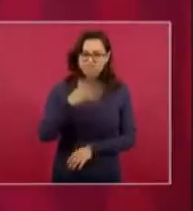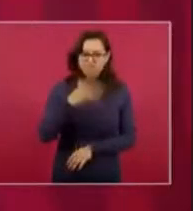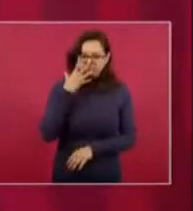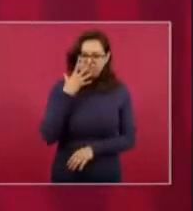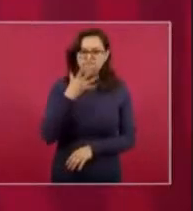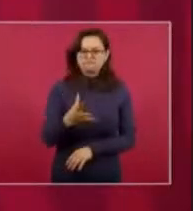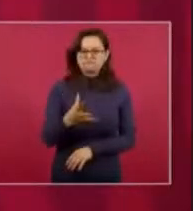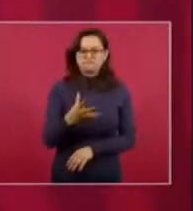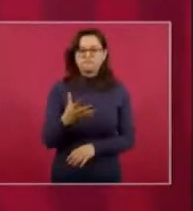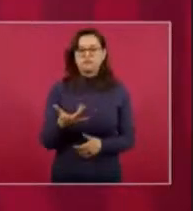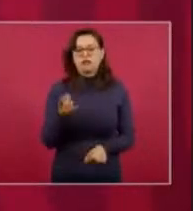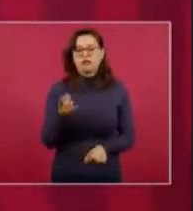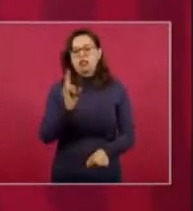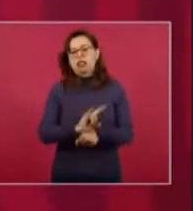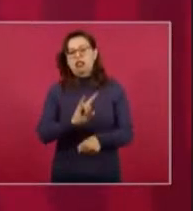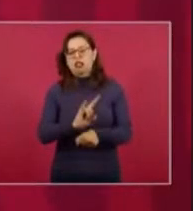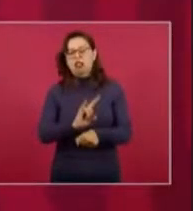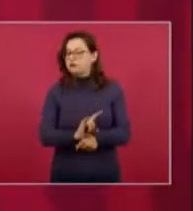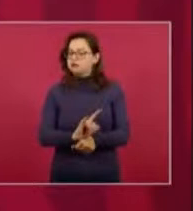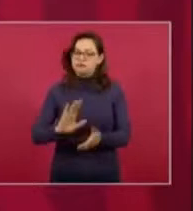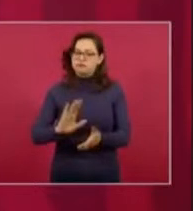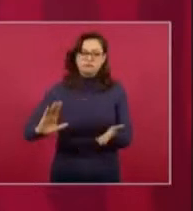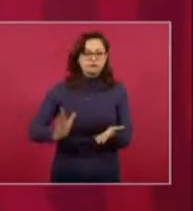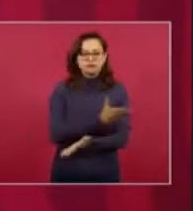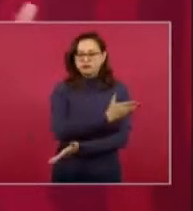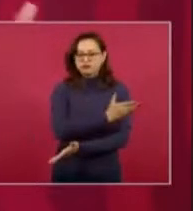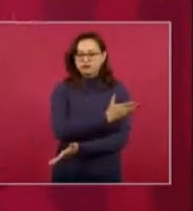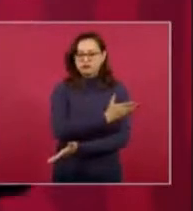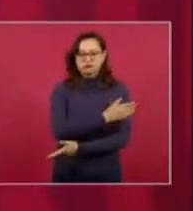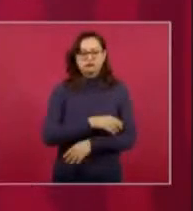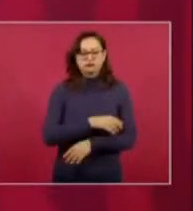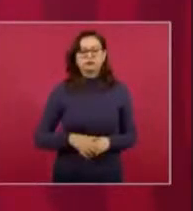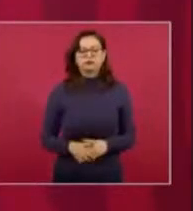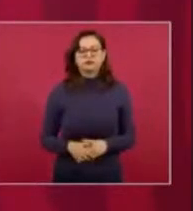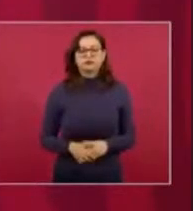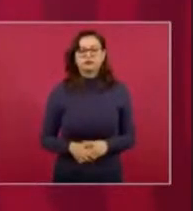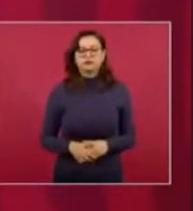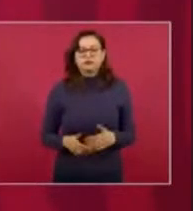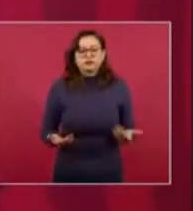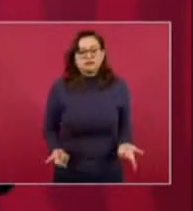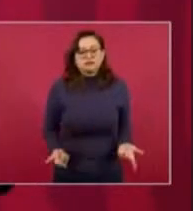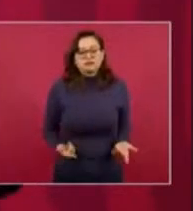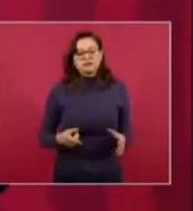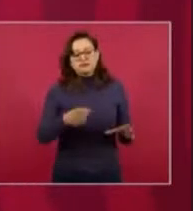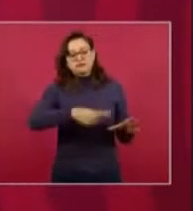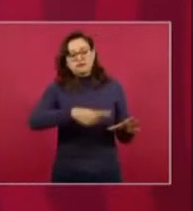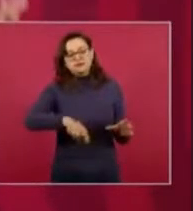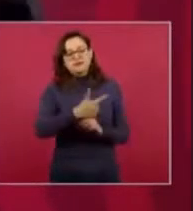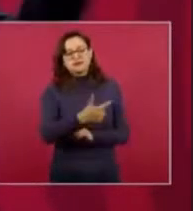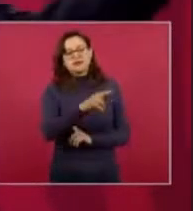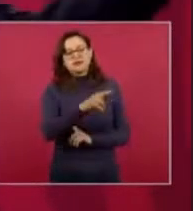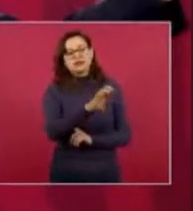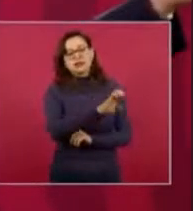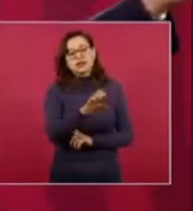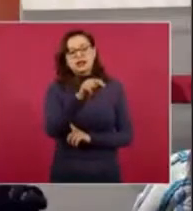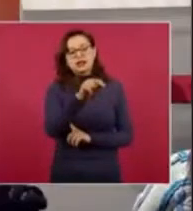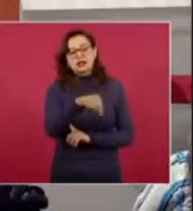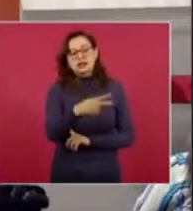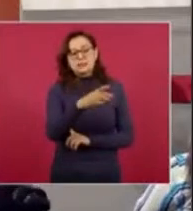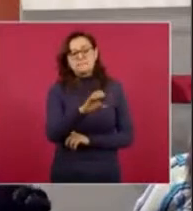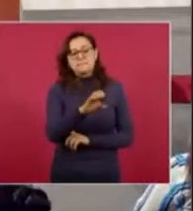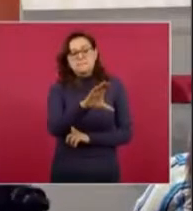a ser un lado de la simulación dentro de greenpeace que se refiere en un